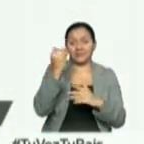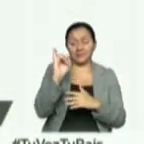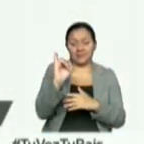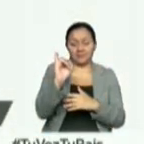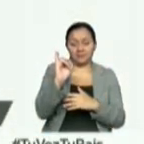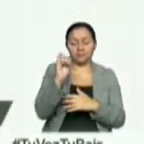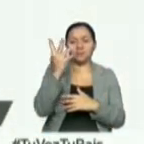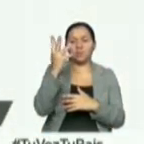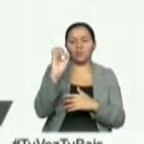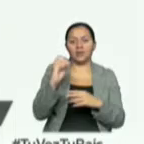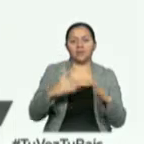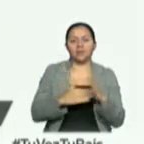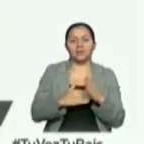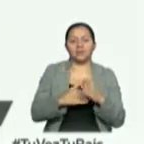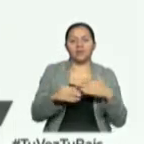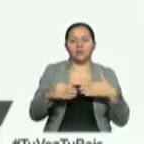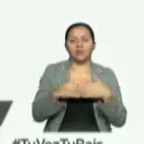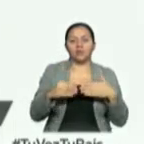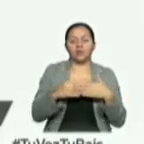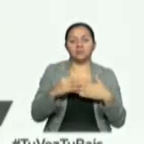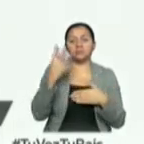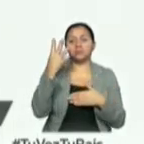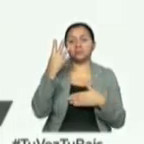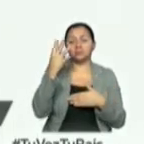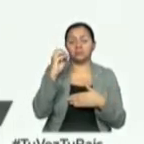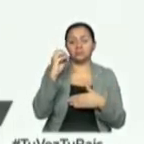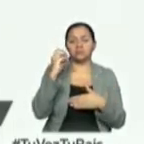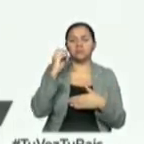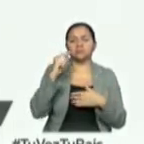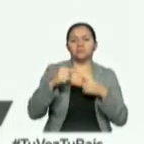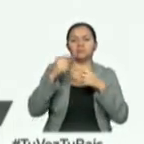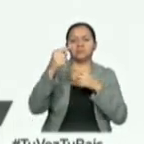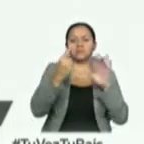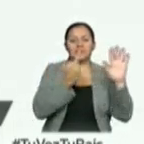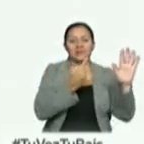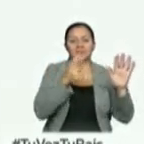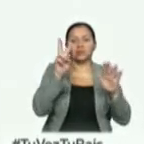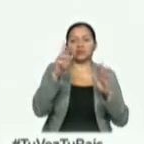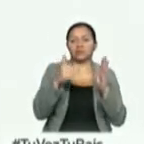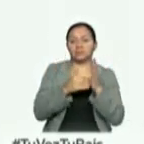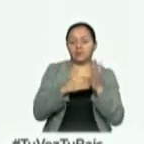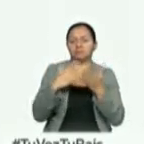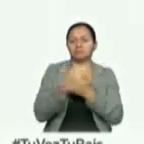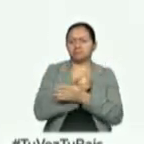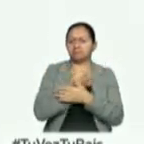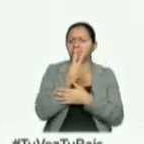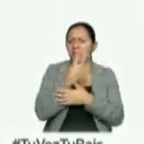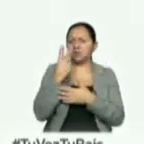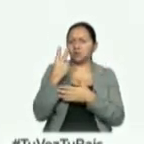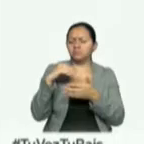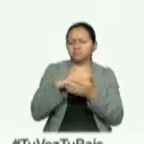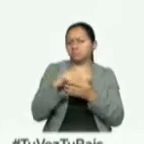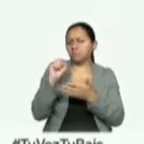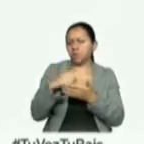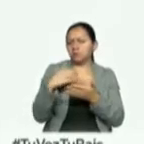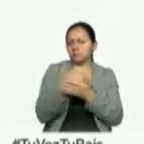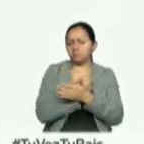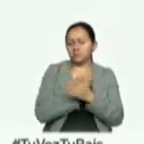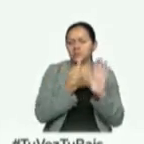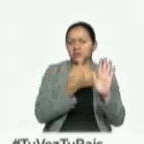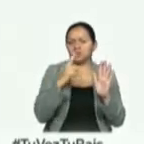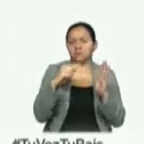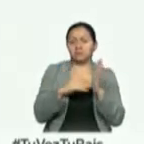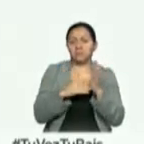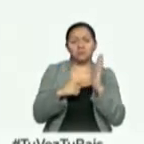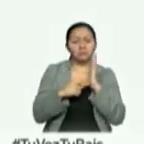mil dólares en cuatro años pasó de 40 mil a 62 mil 22 mil dólares de ganancia más del 50 por ciento pagan